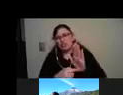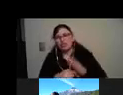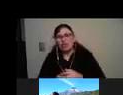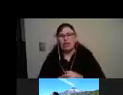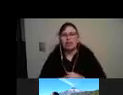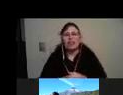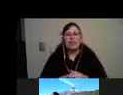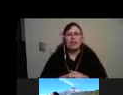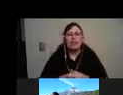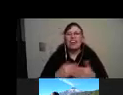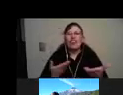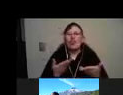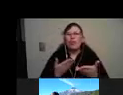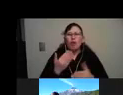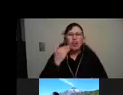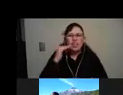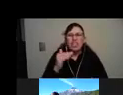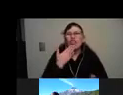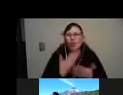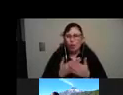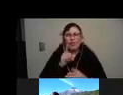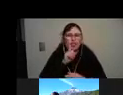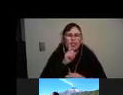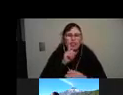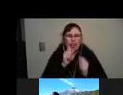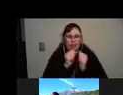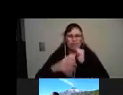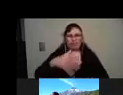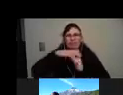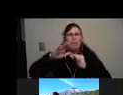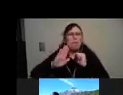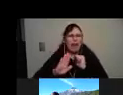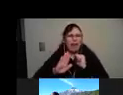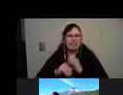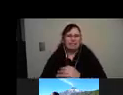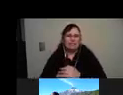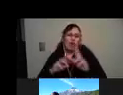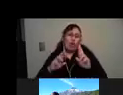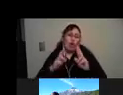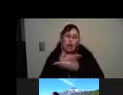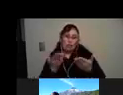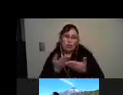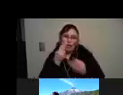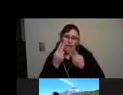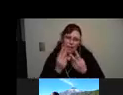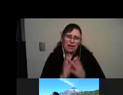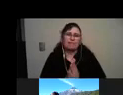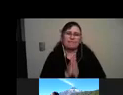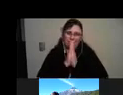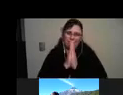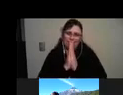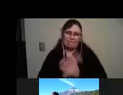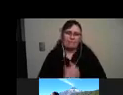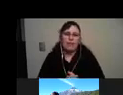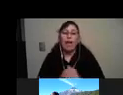en niños con parálisis cerebral. Ya, así que la invitación cordial es una propuesta, ¿cierto? Que puedan ver este cortometraje, ¿ya?